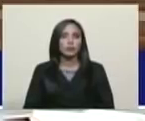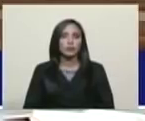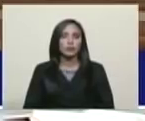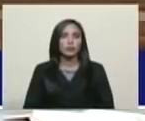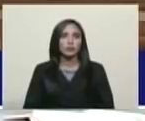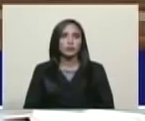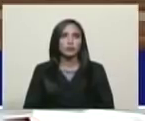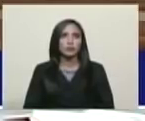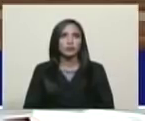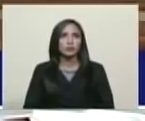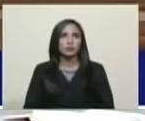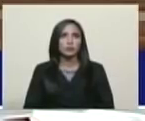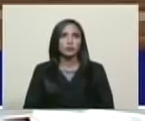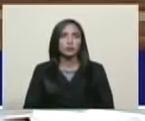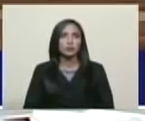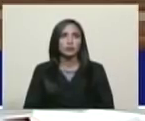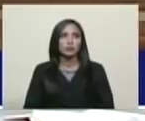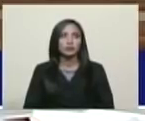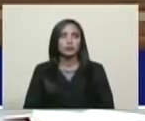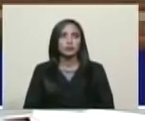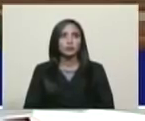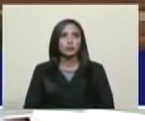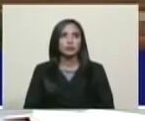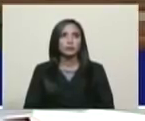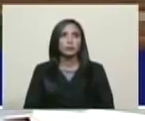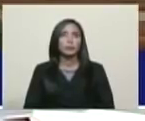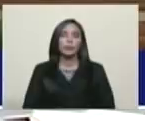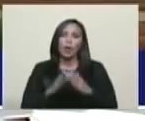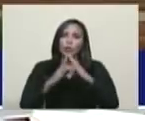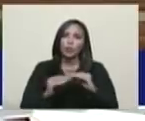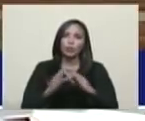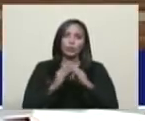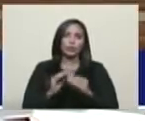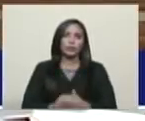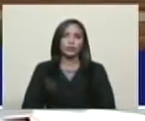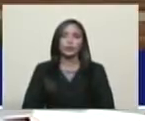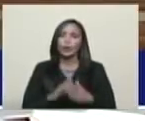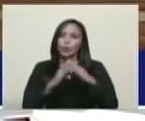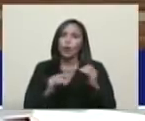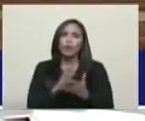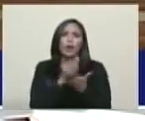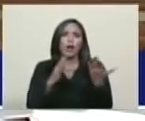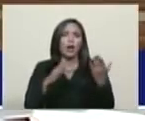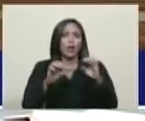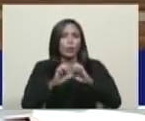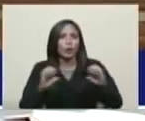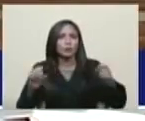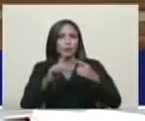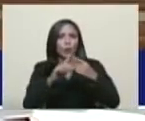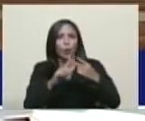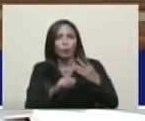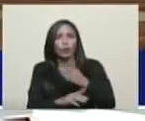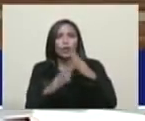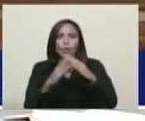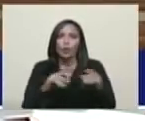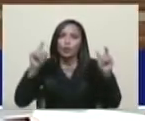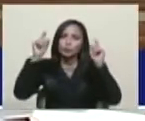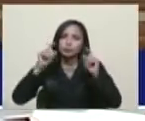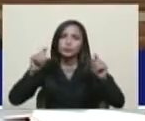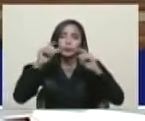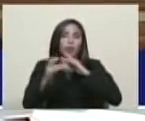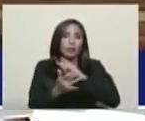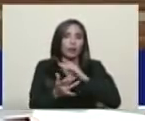Producir todo lo que haya que producir en el campo, a través de la educación, de la capacitación